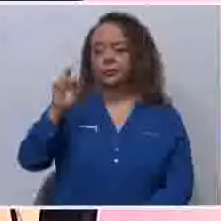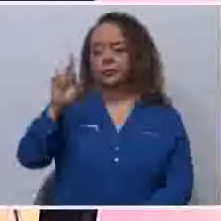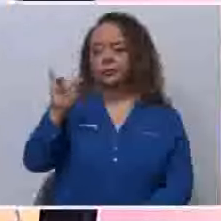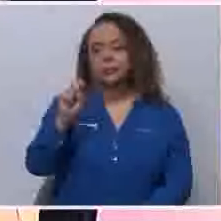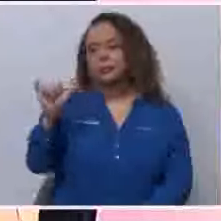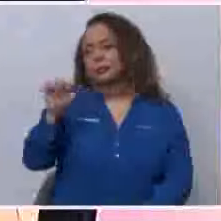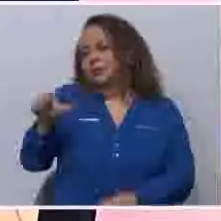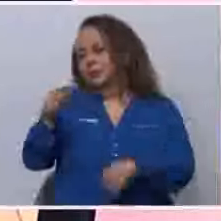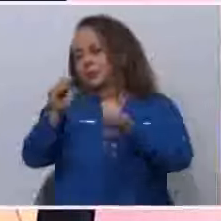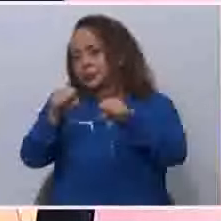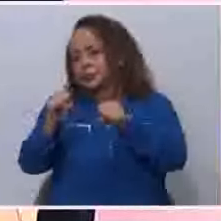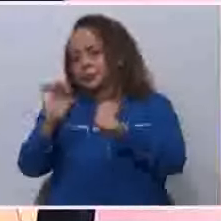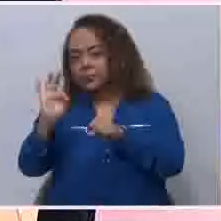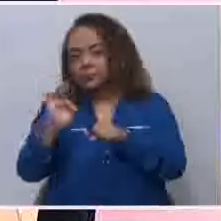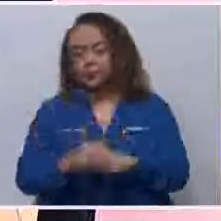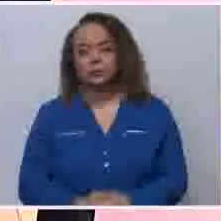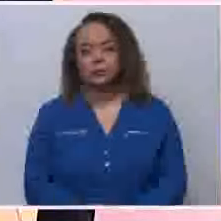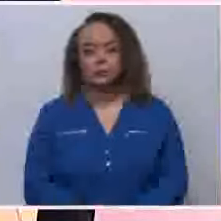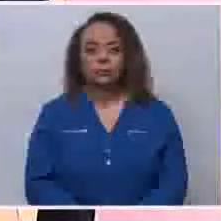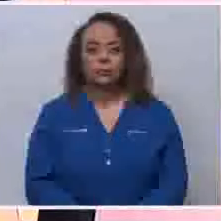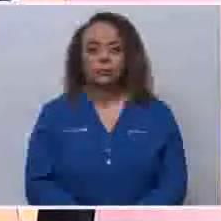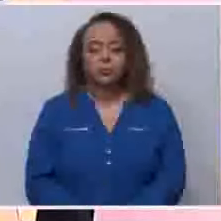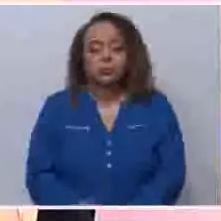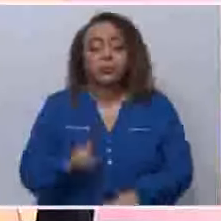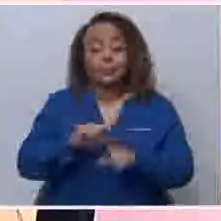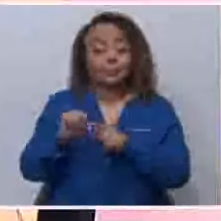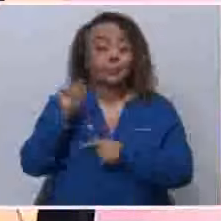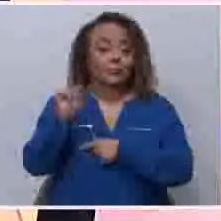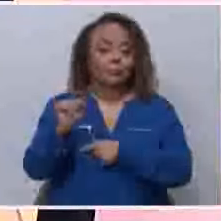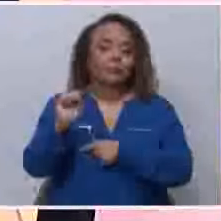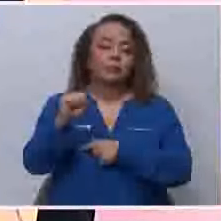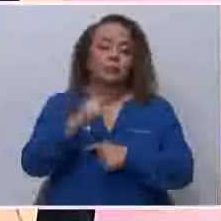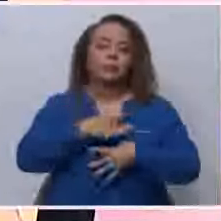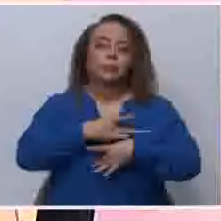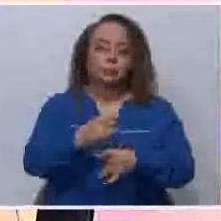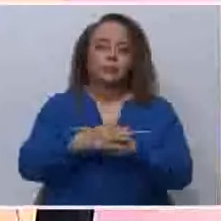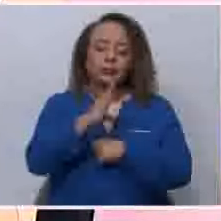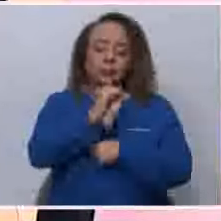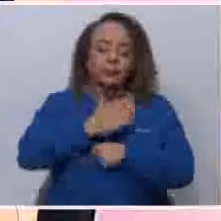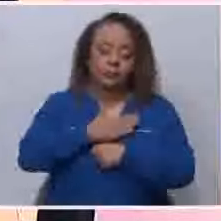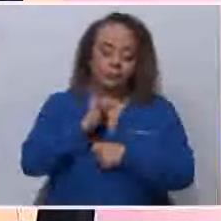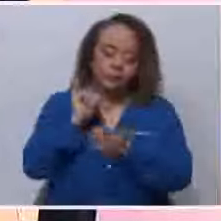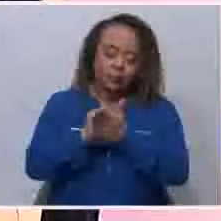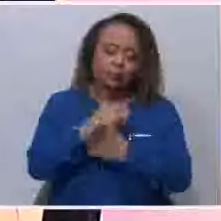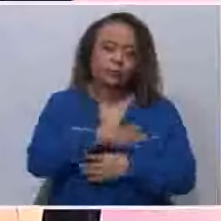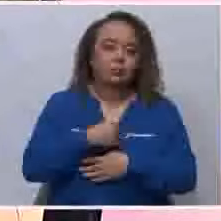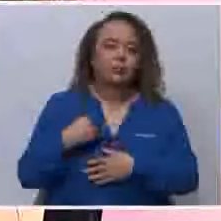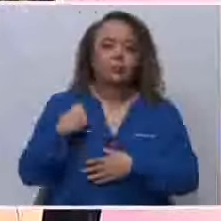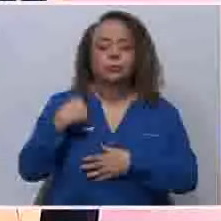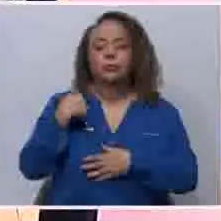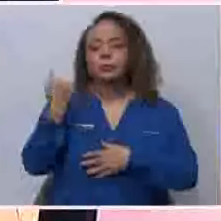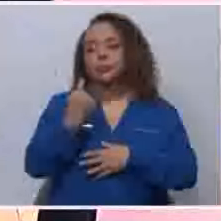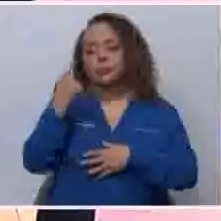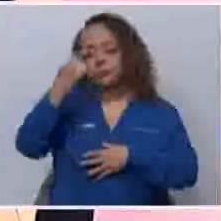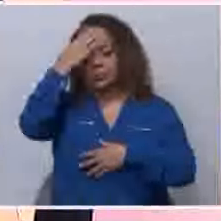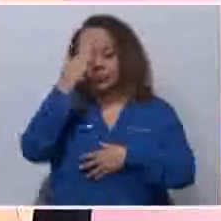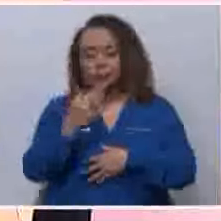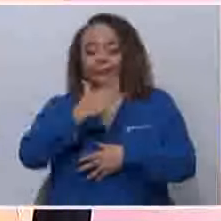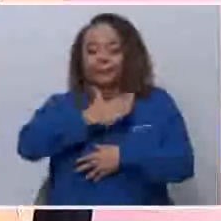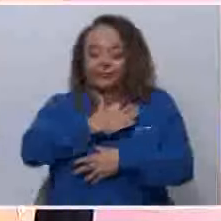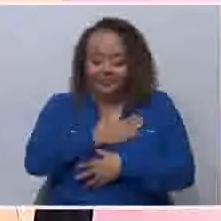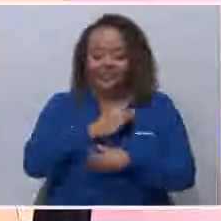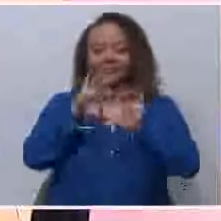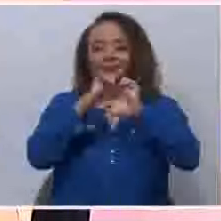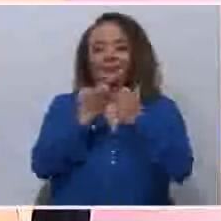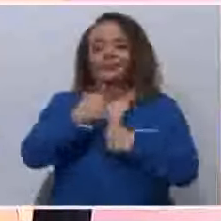otra opción de 9, digamos, pero a él sí le interesa. Y a mí eso me agrada porque yo siempre he creído en mi equipo,